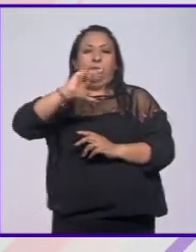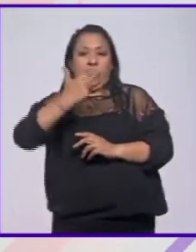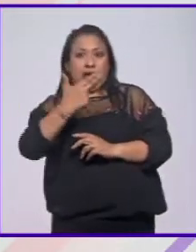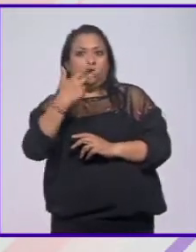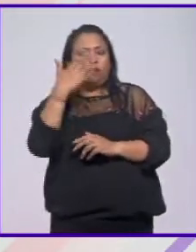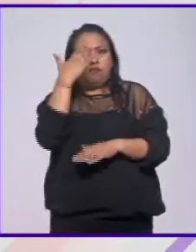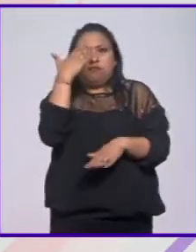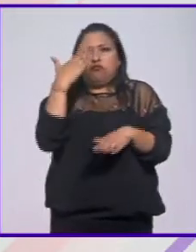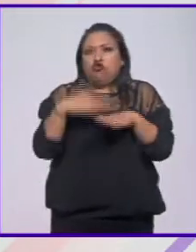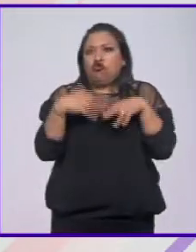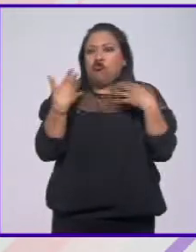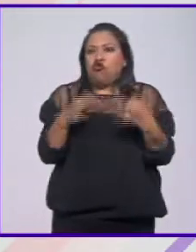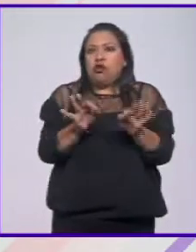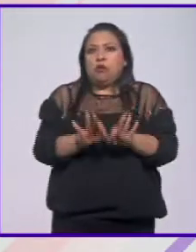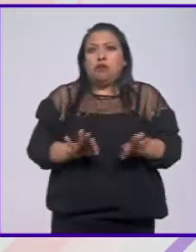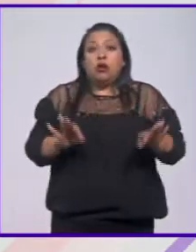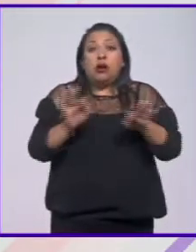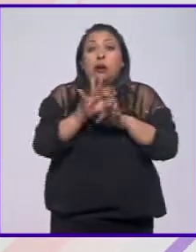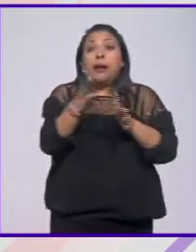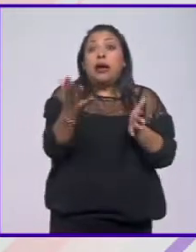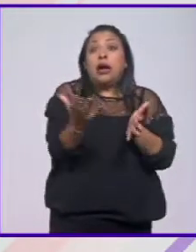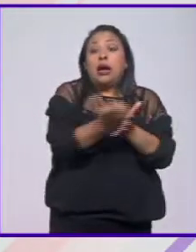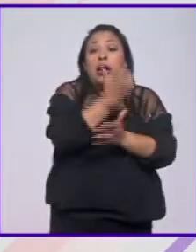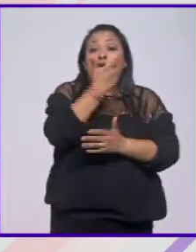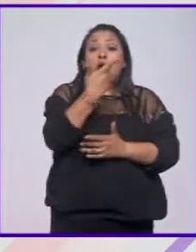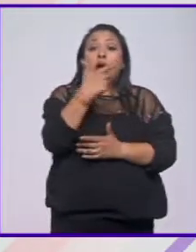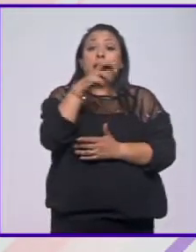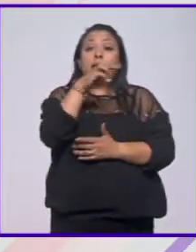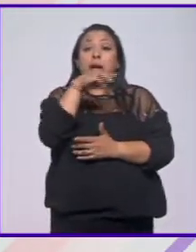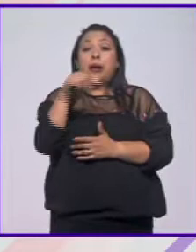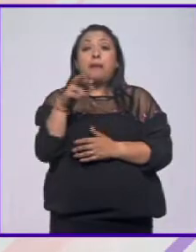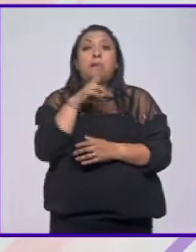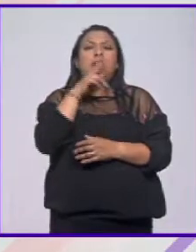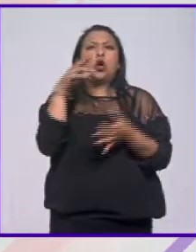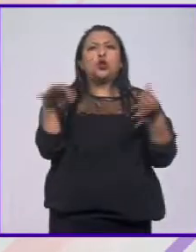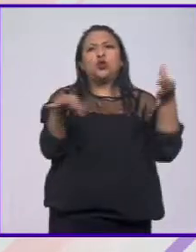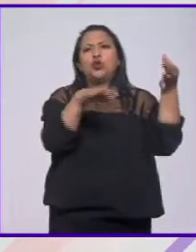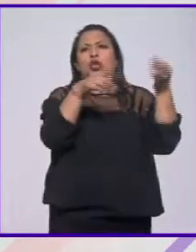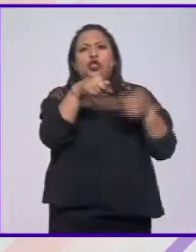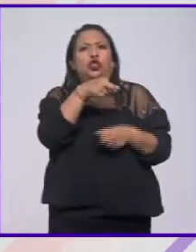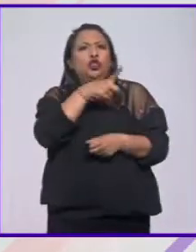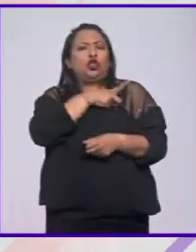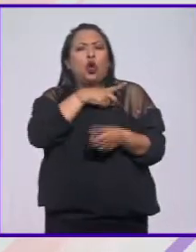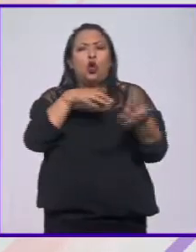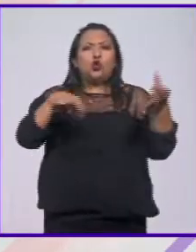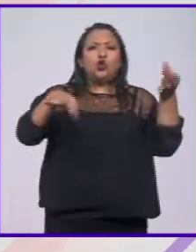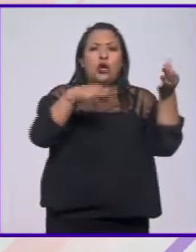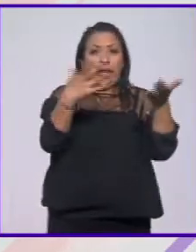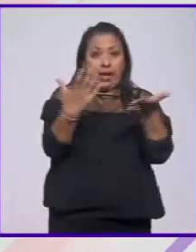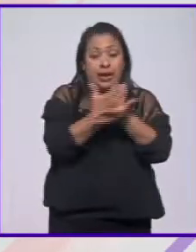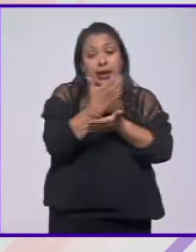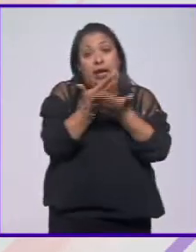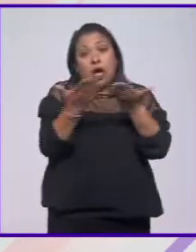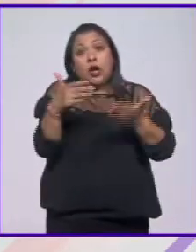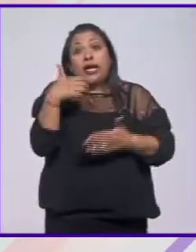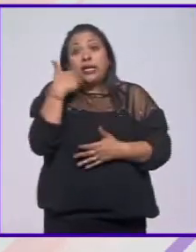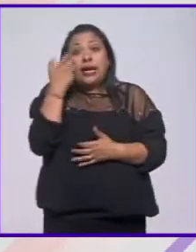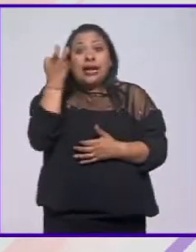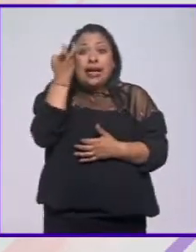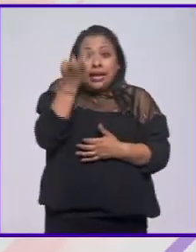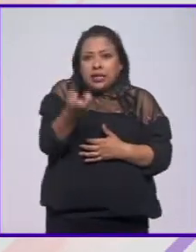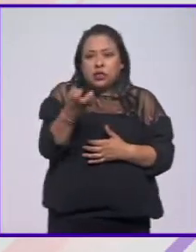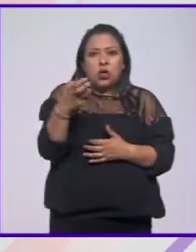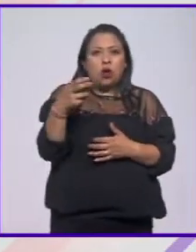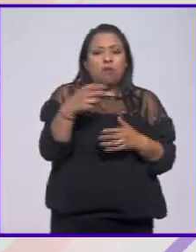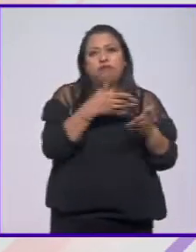ha sido memorable. En ese momento ganó el Grammy a Mejor Interpretación Solista. Lo que él pretende es tocar de